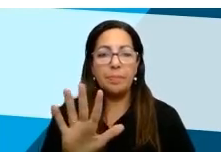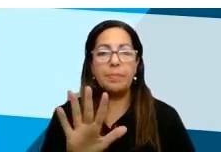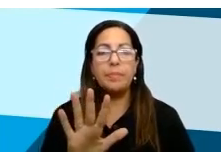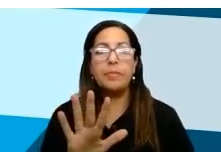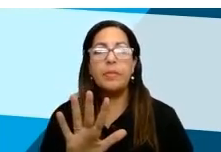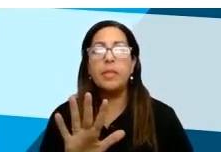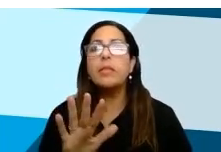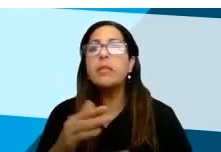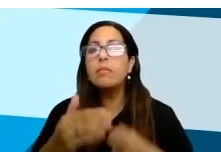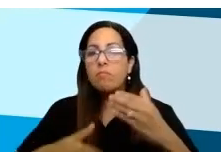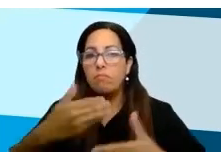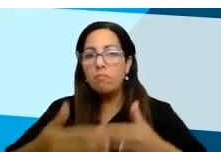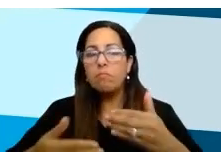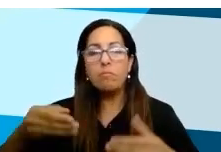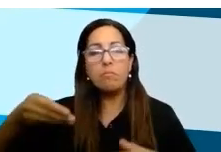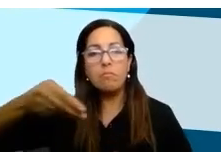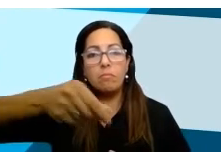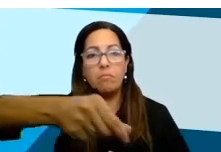proceso, se le otorgaron